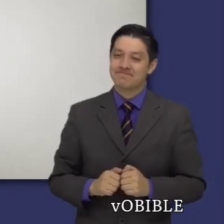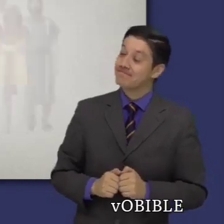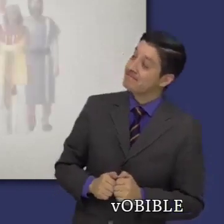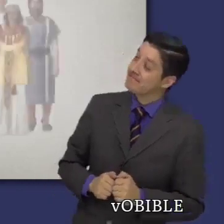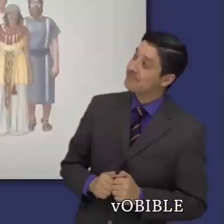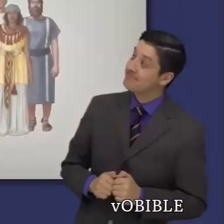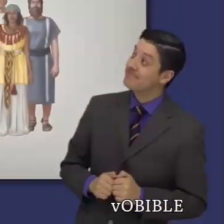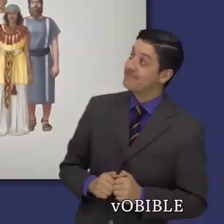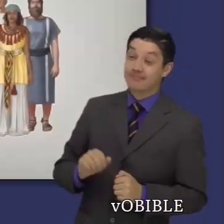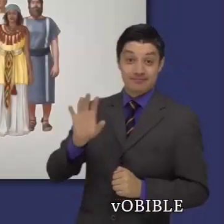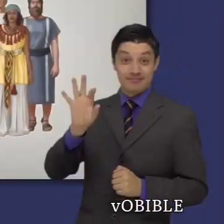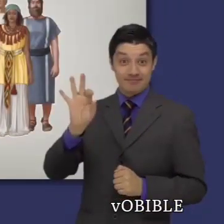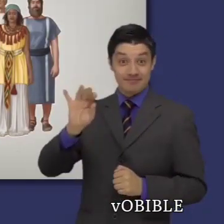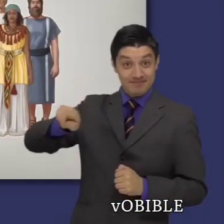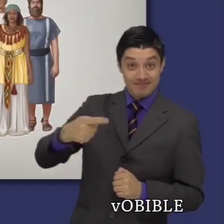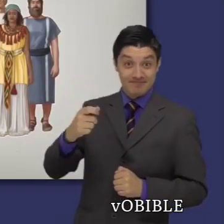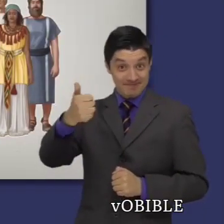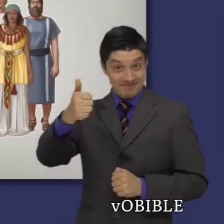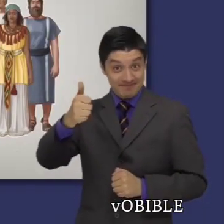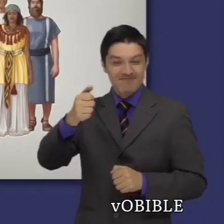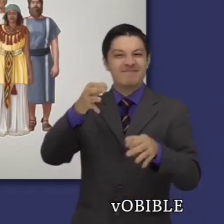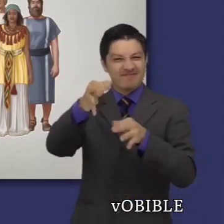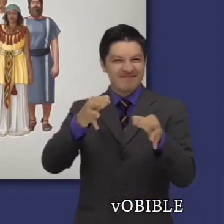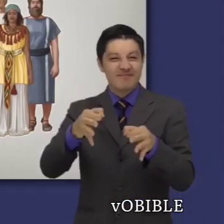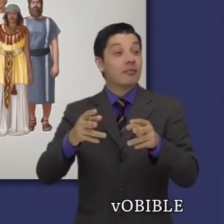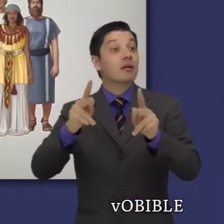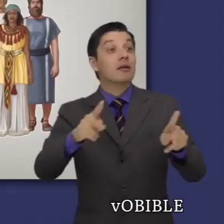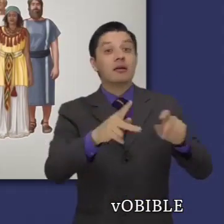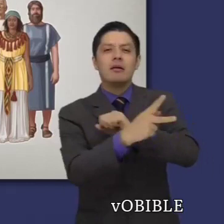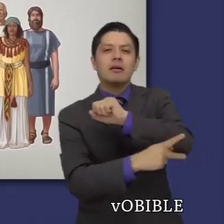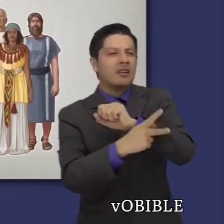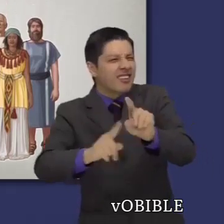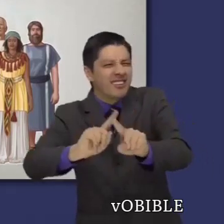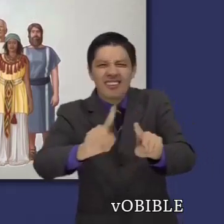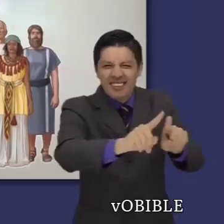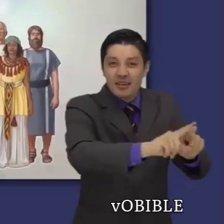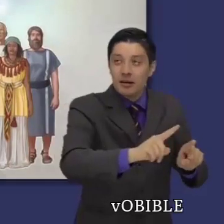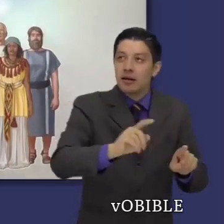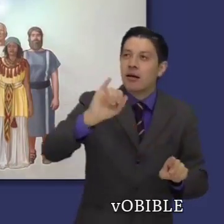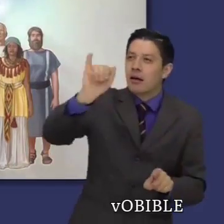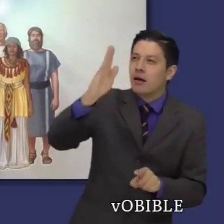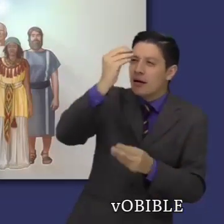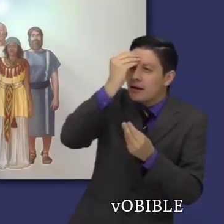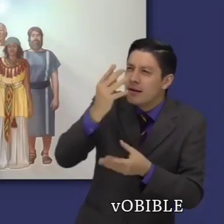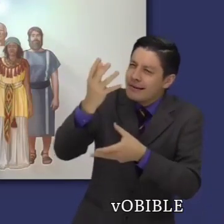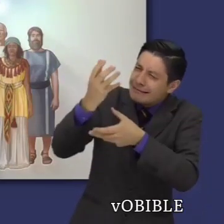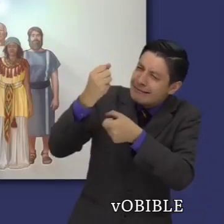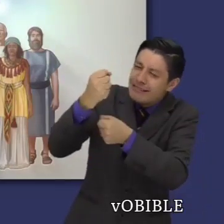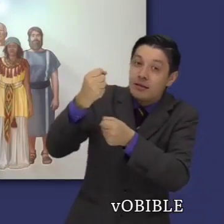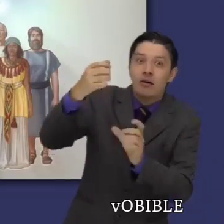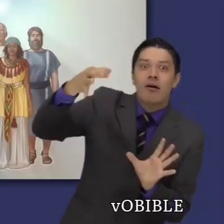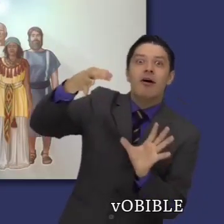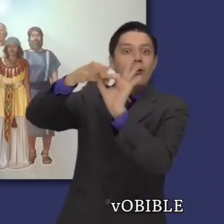En los capítulos 9 y 10, Pablo dice que todos los que demuestran fe, sin importar su nacionalidad, pueden llegar a